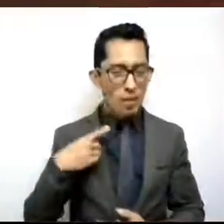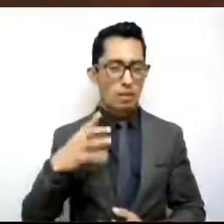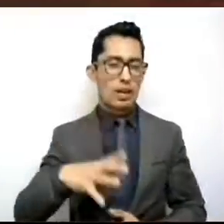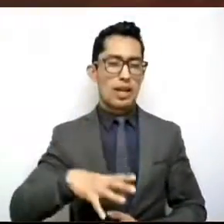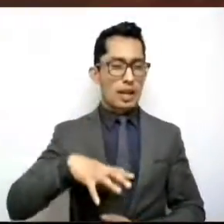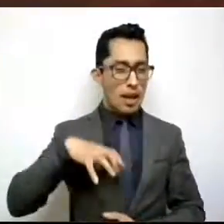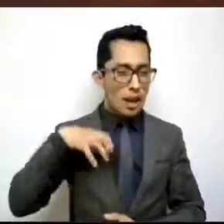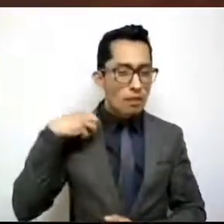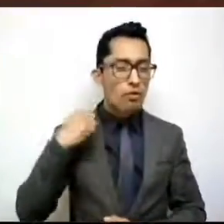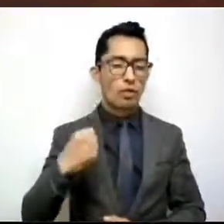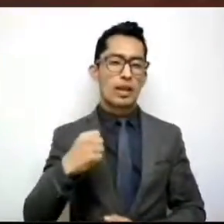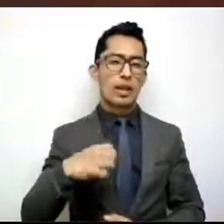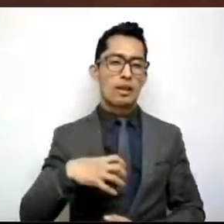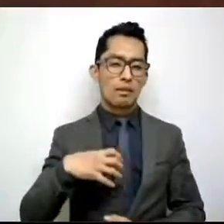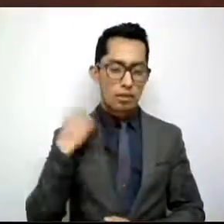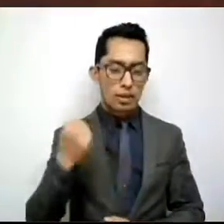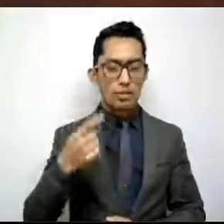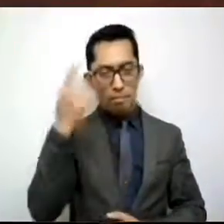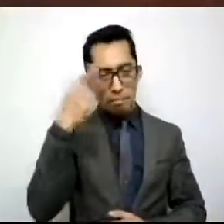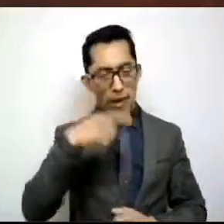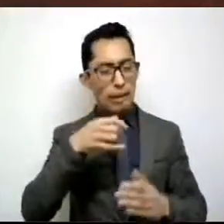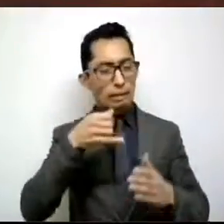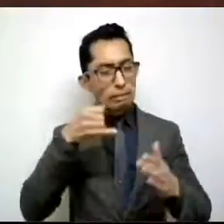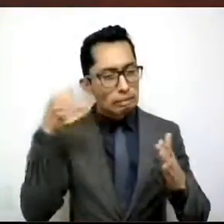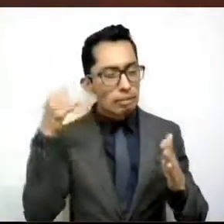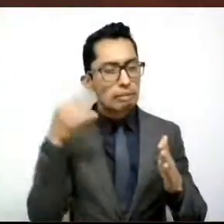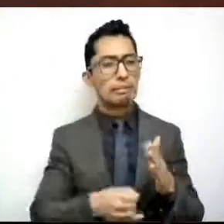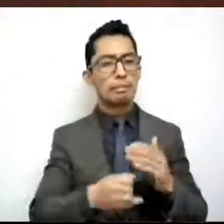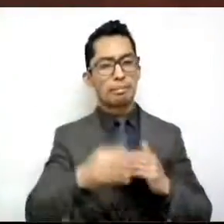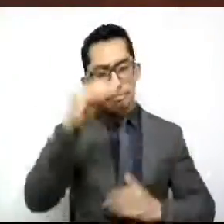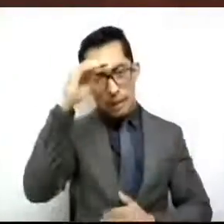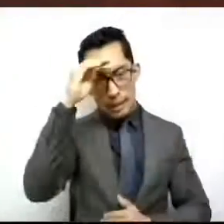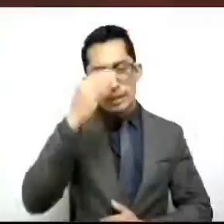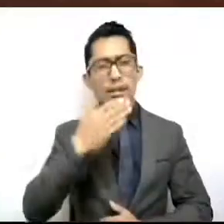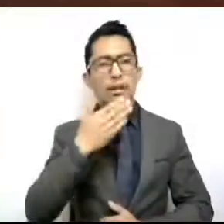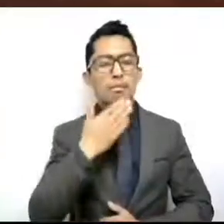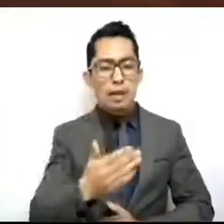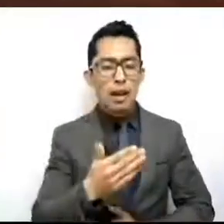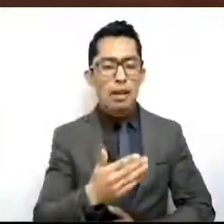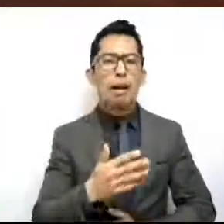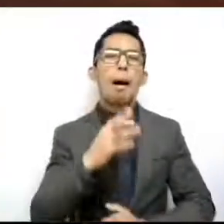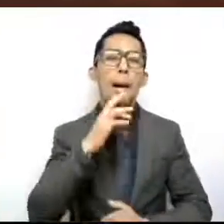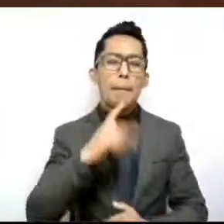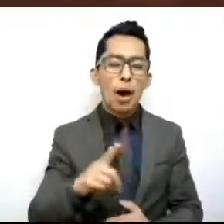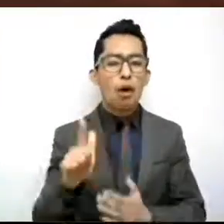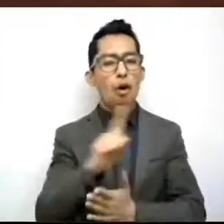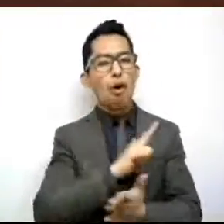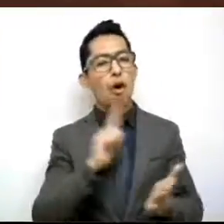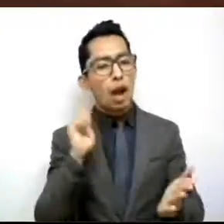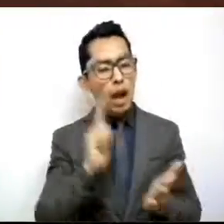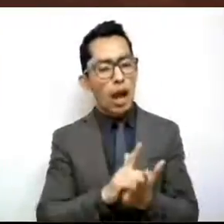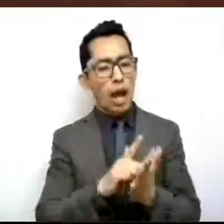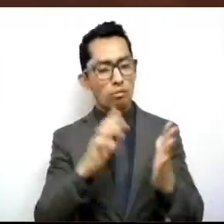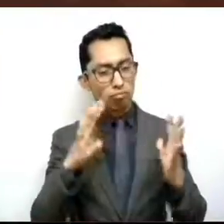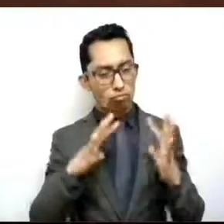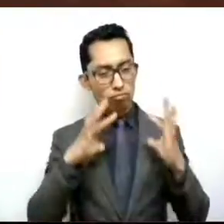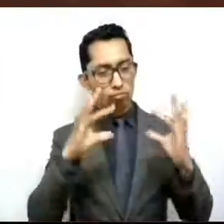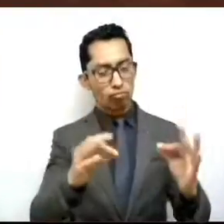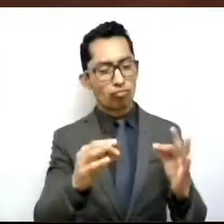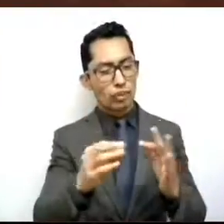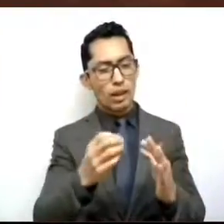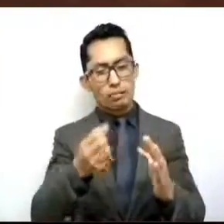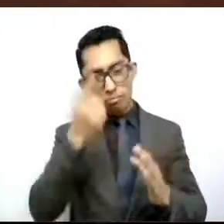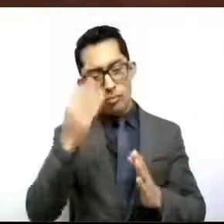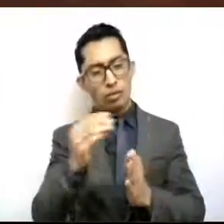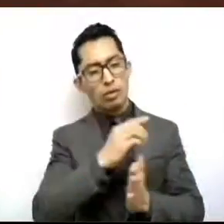más a fondo y creemos alguna ley, alguna norma para sí poner un poco